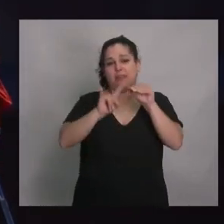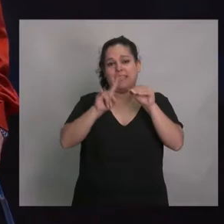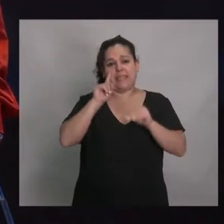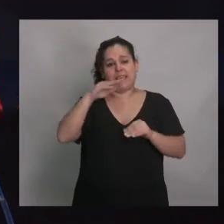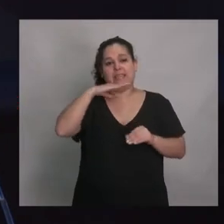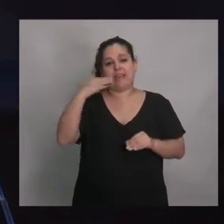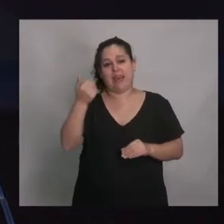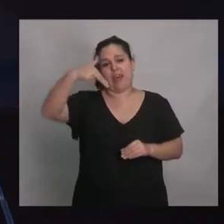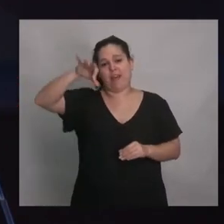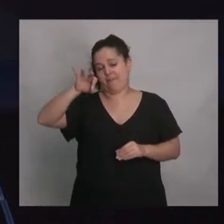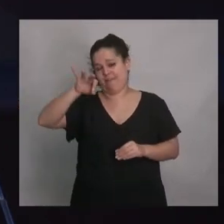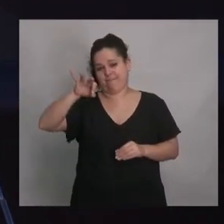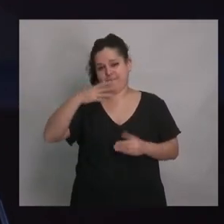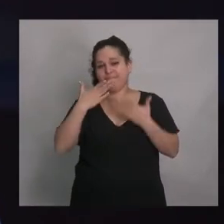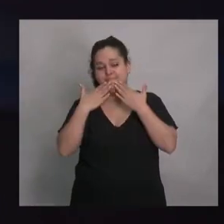gracias